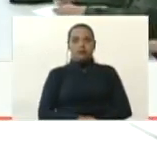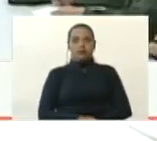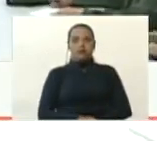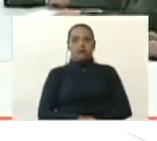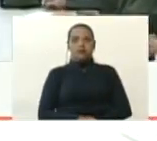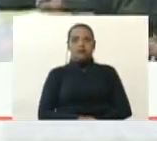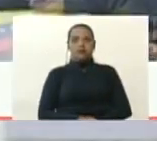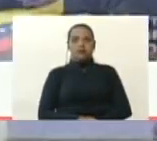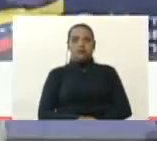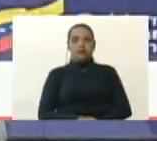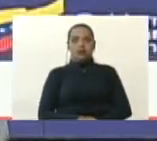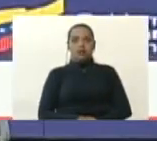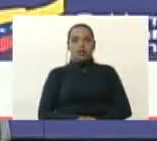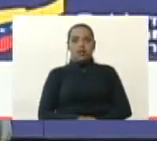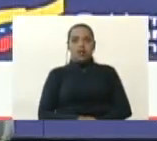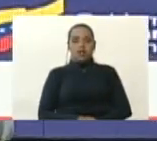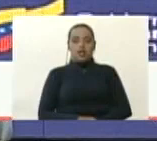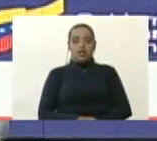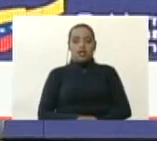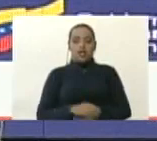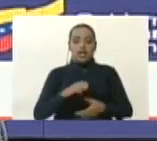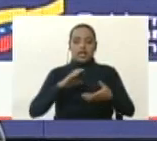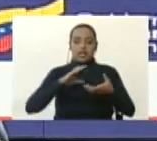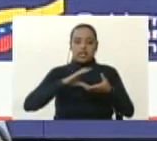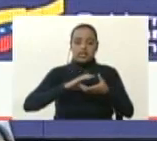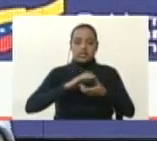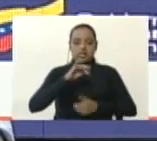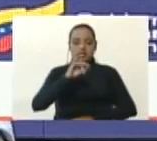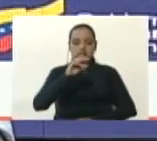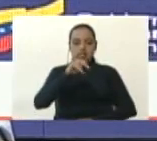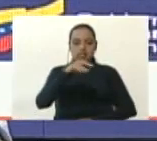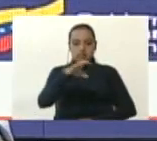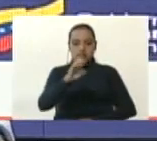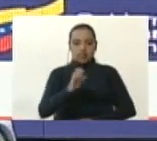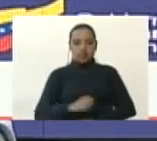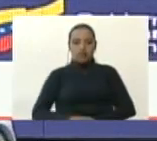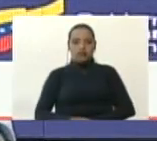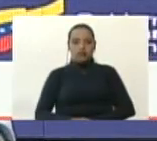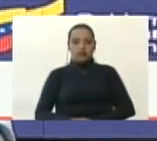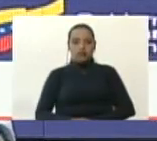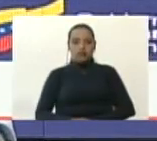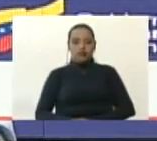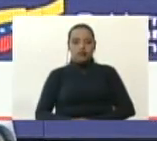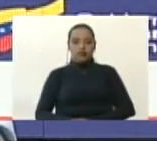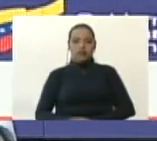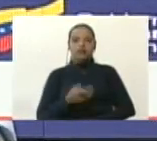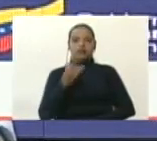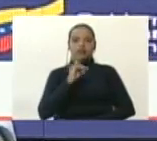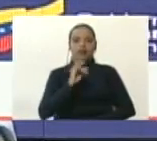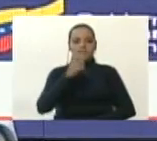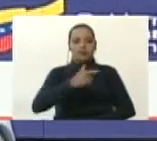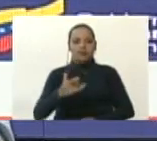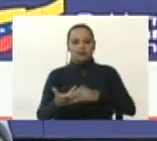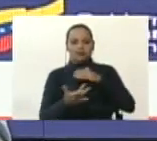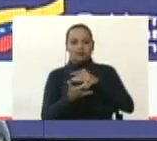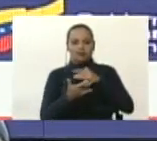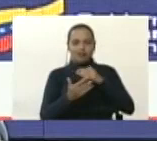El INSE, el Instituto Nacional de Cooperación Educativa Socialista, el INSE, que tiene técnicos del máximo